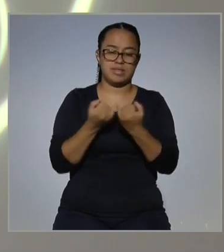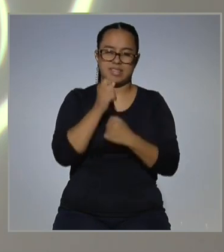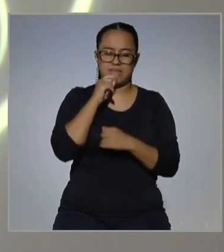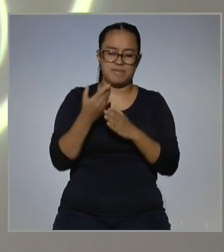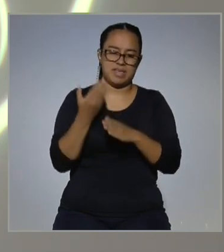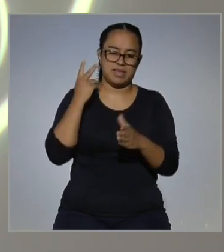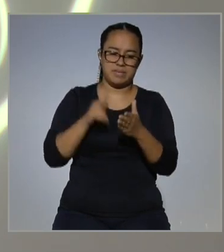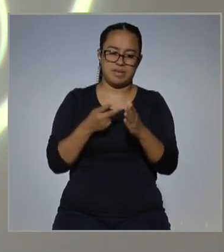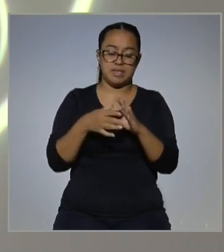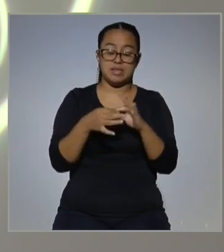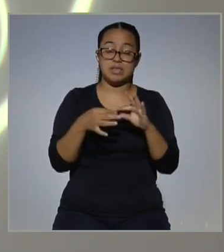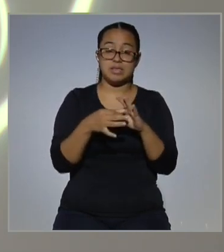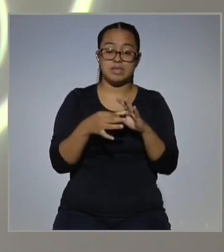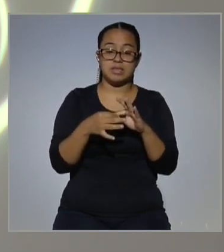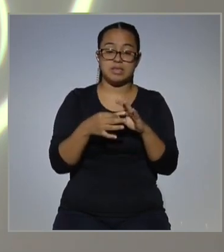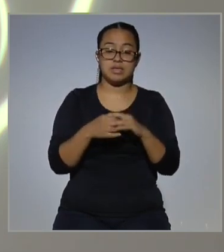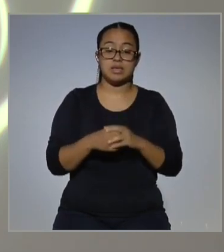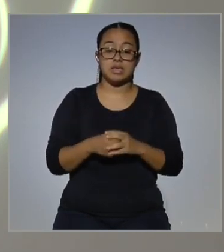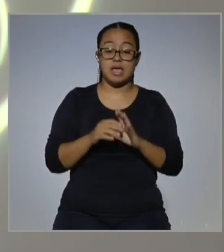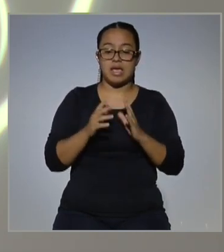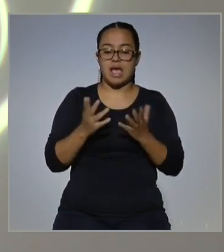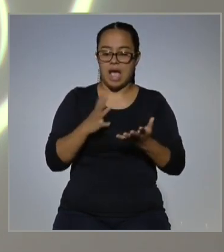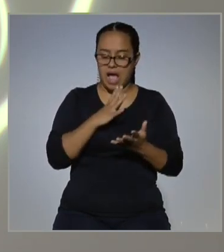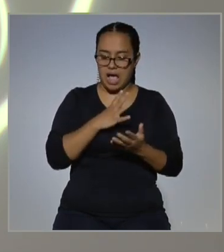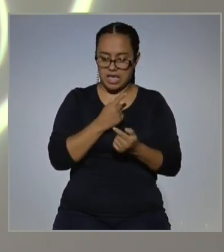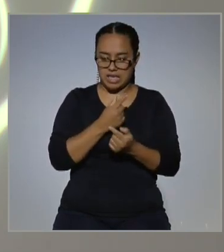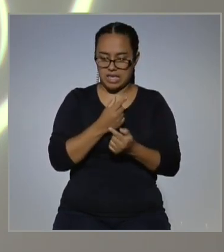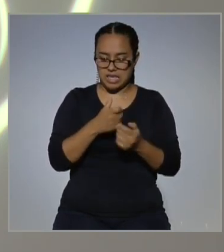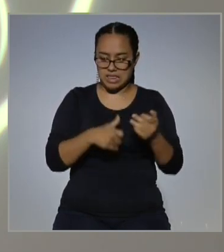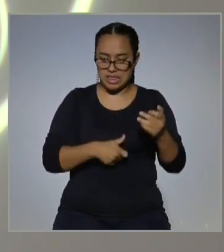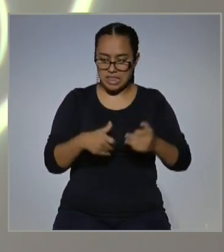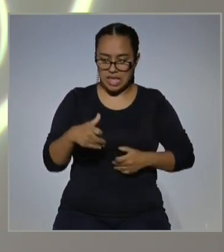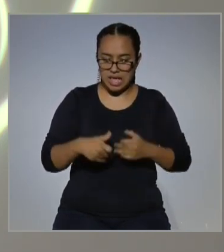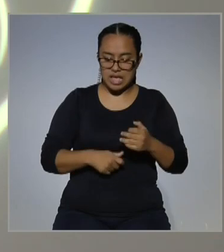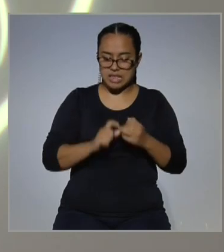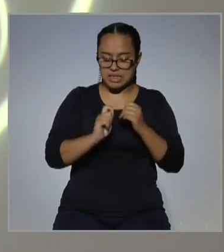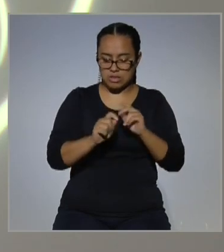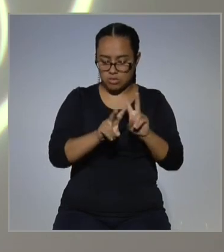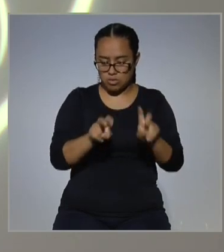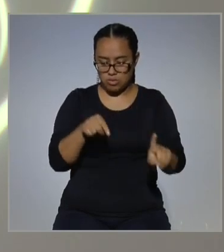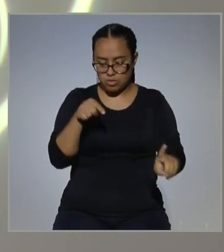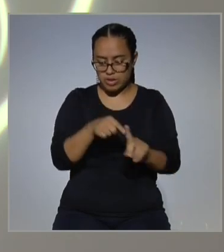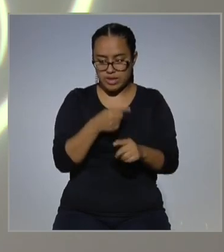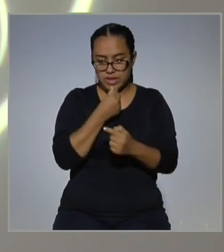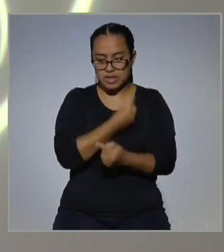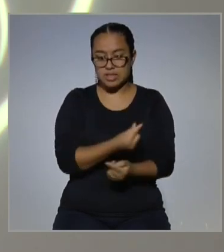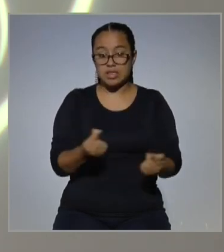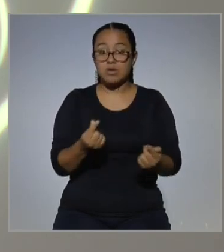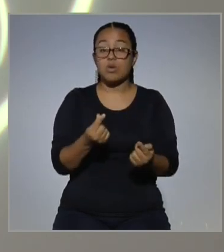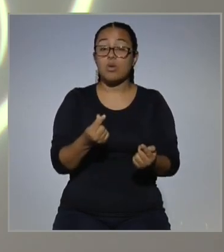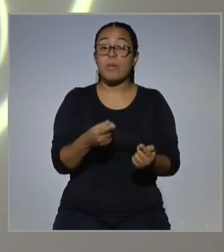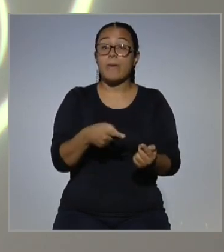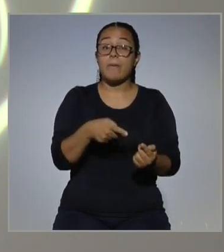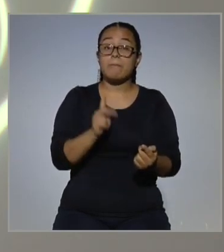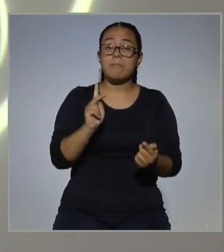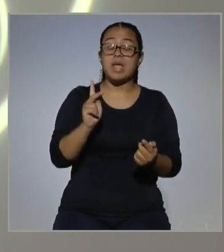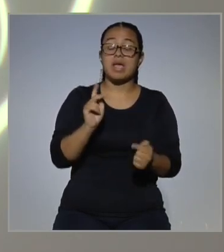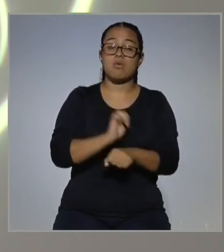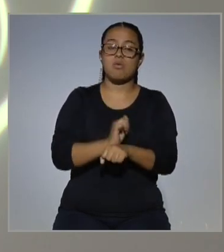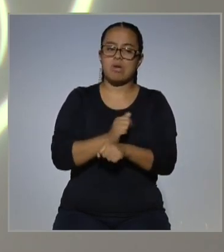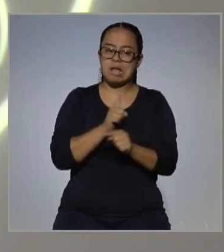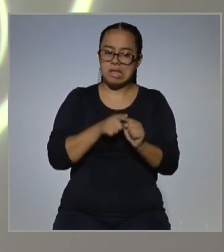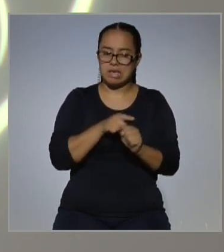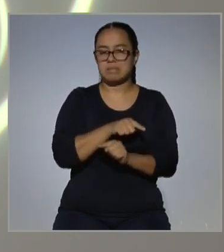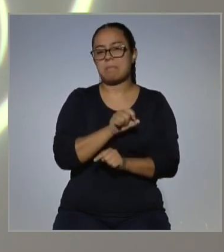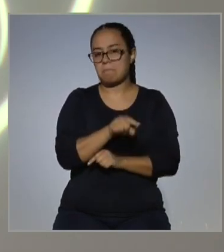aquí en esta sección de teatro mexicano, cada vez hay más teatro que habla de ellos, de las infancias, representado por las infancias.